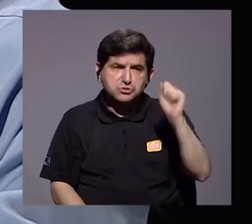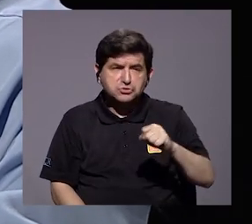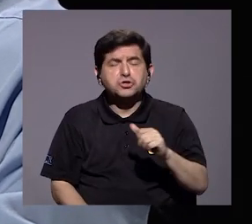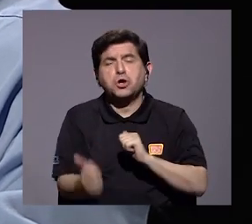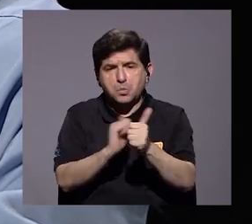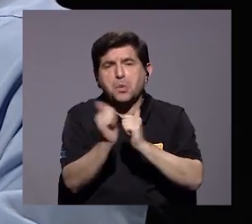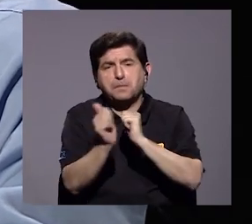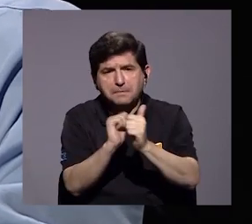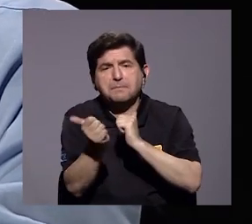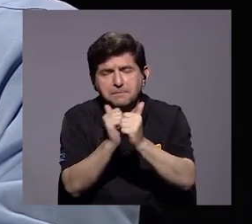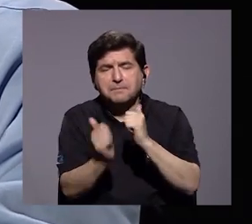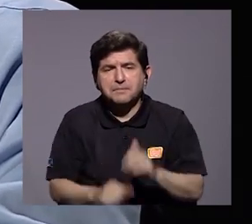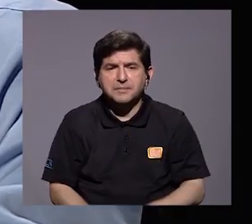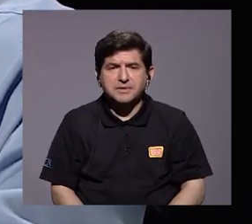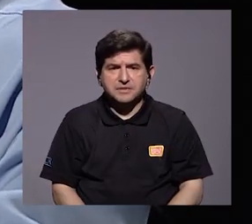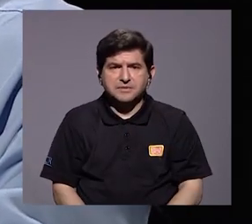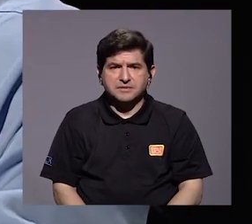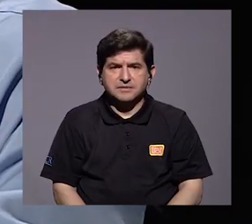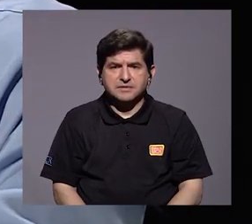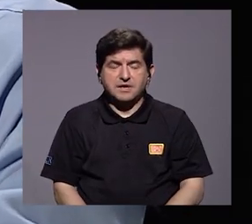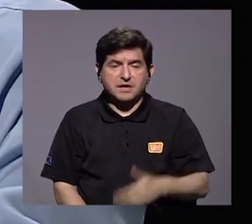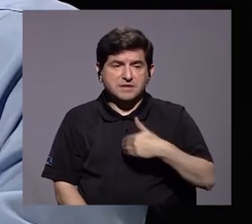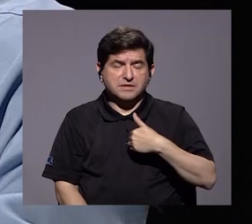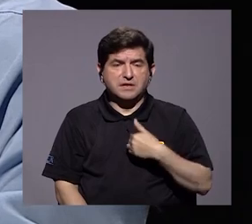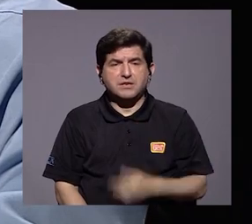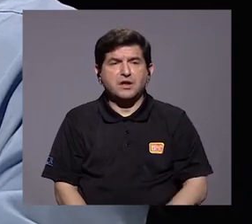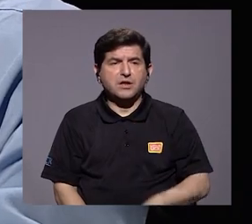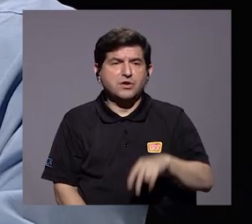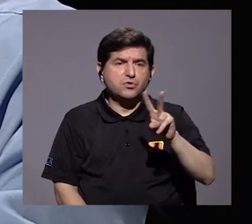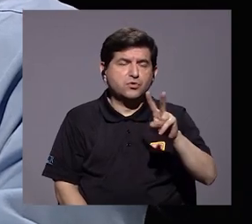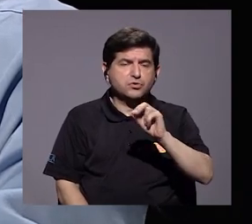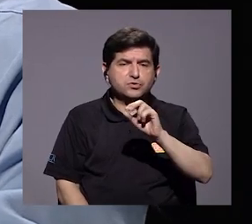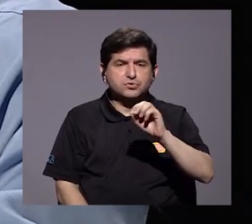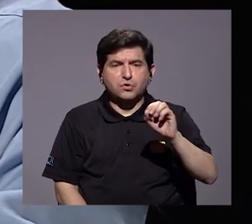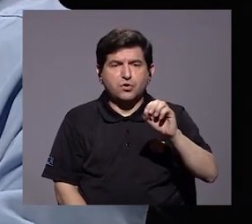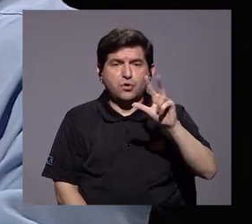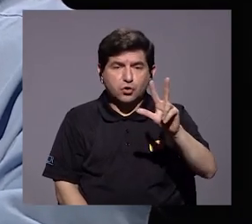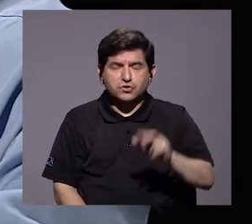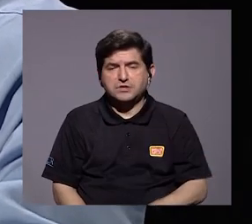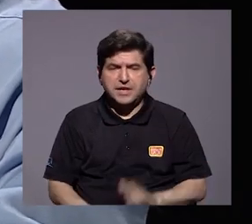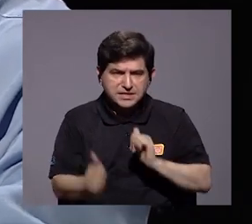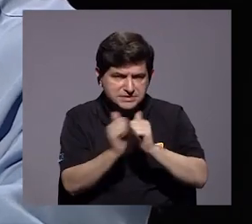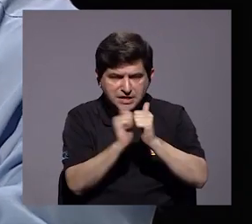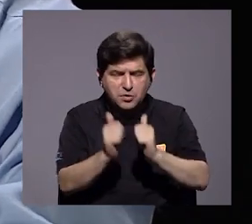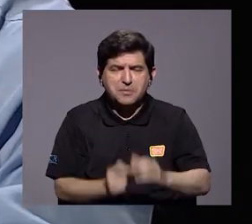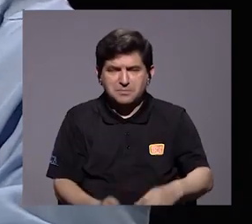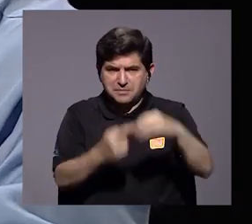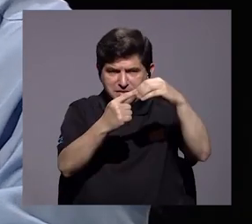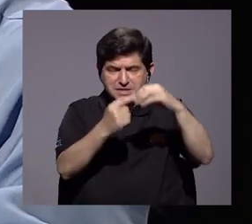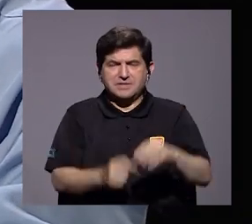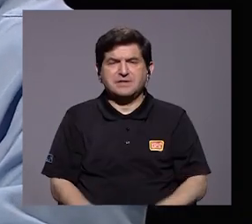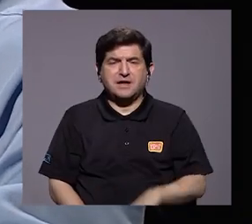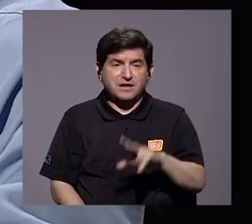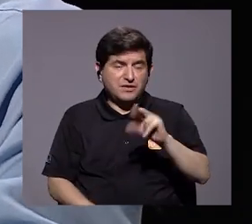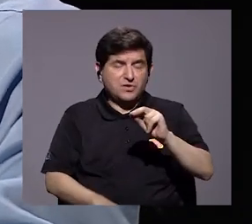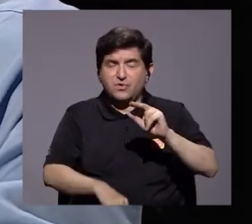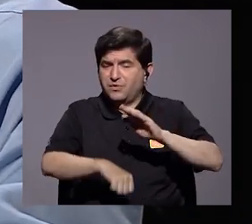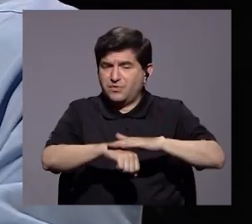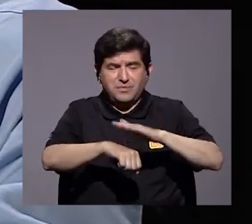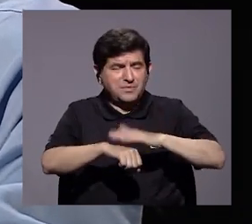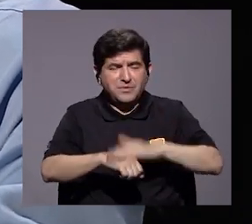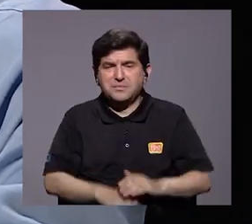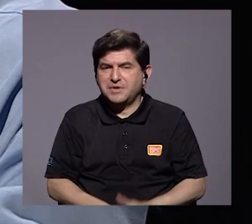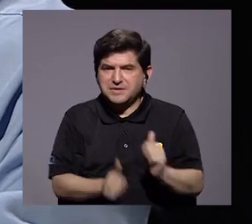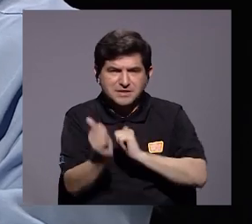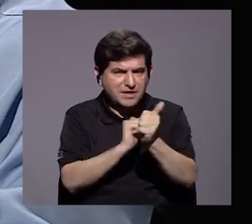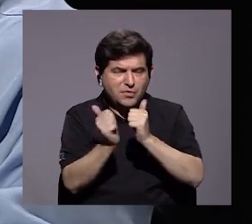está en competencia tiene dos reducido operadores dominantes que hacen que la competencia no sea efectiva en ese en ese